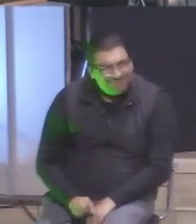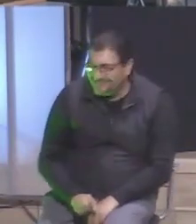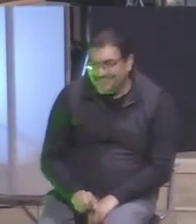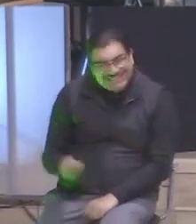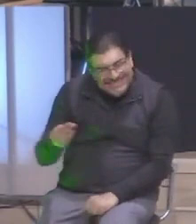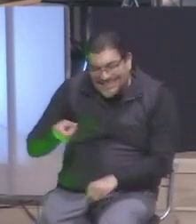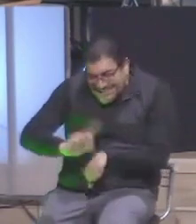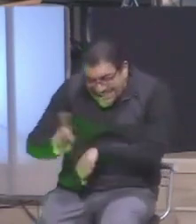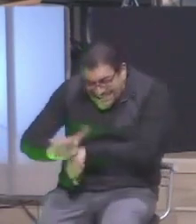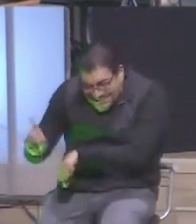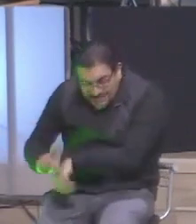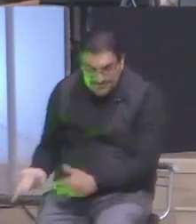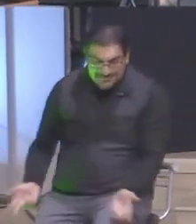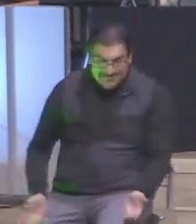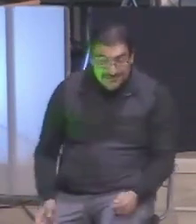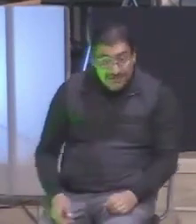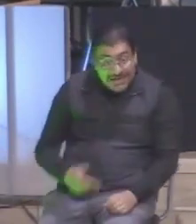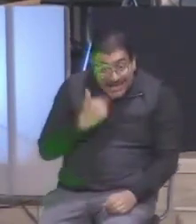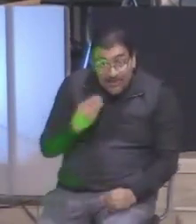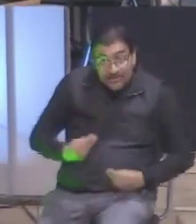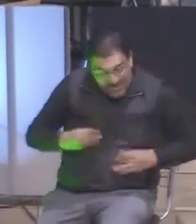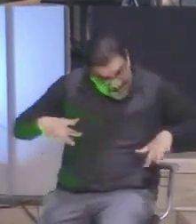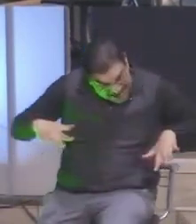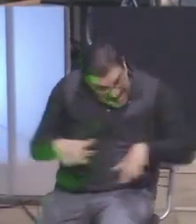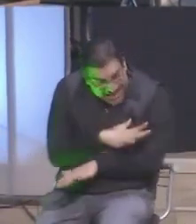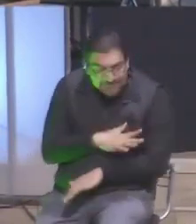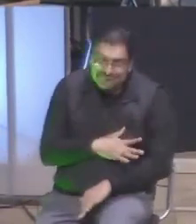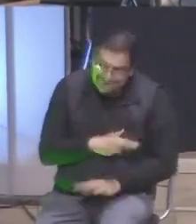suficiente si usted quiere ser